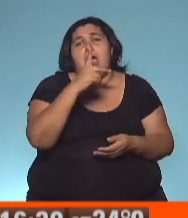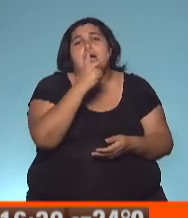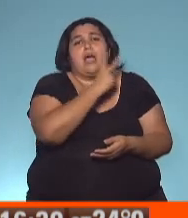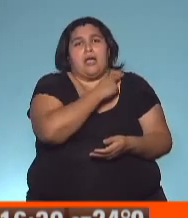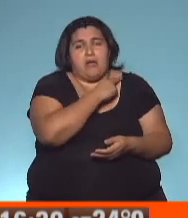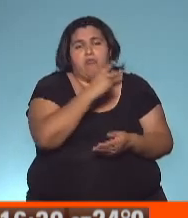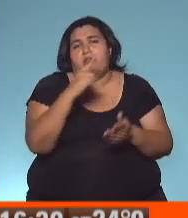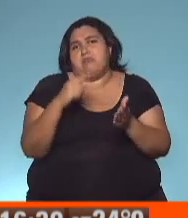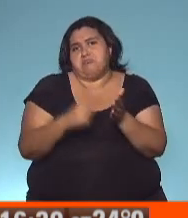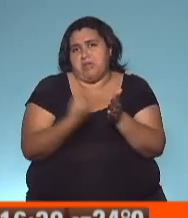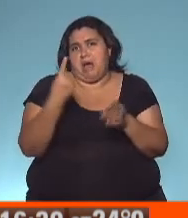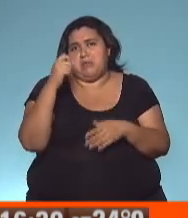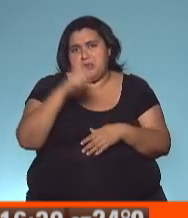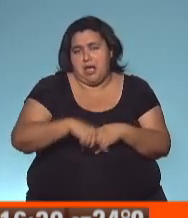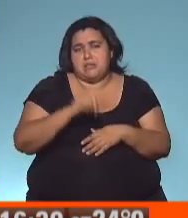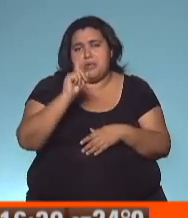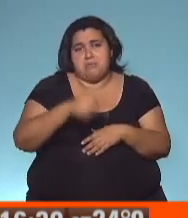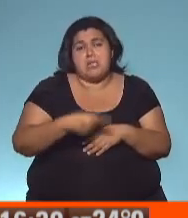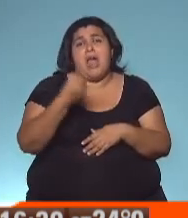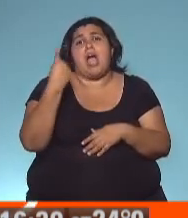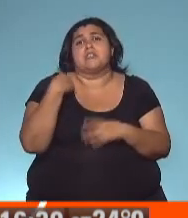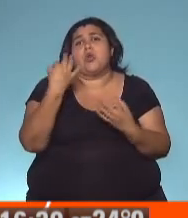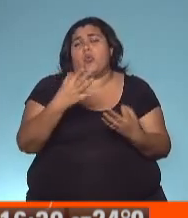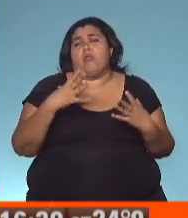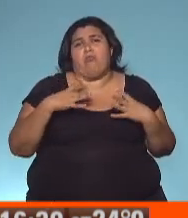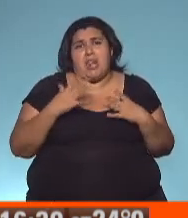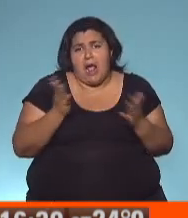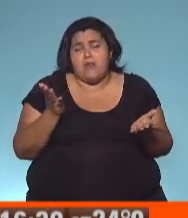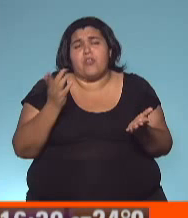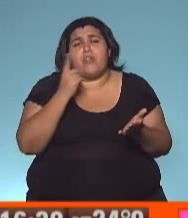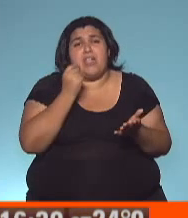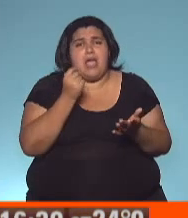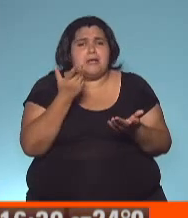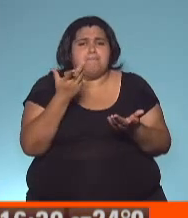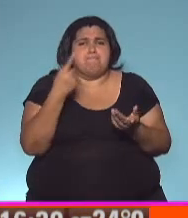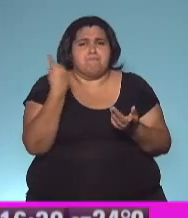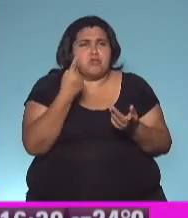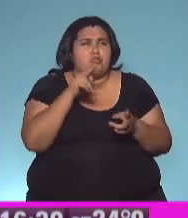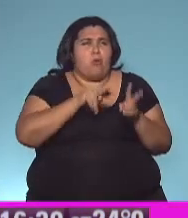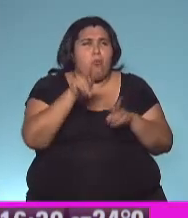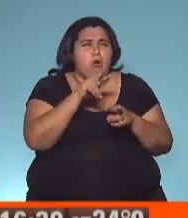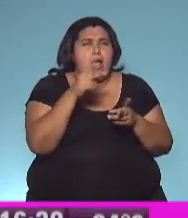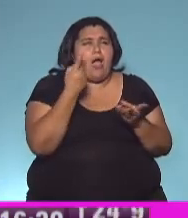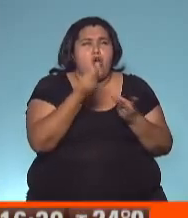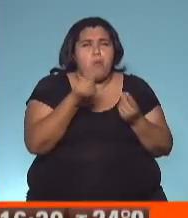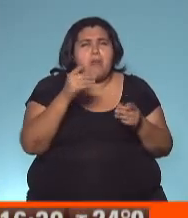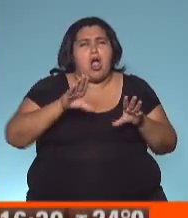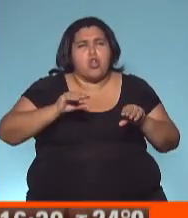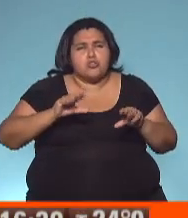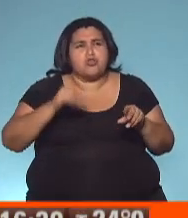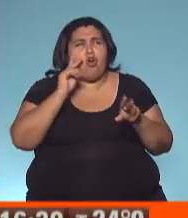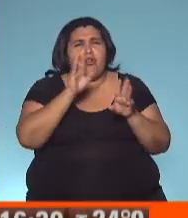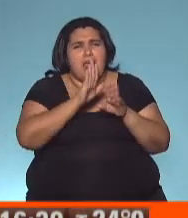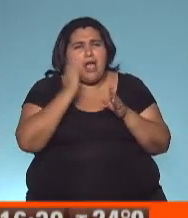la ciudad autónoma, y ayer era feriado y empezamos a buscar dónde comprar las camas, dónde comprar los colchones, las